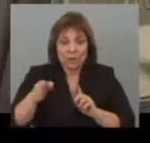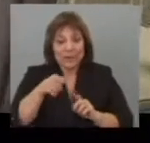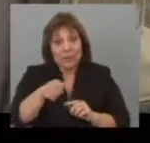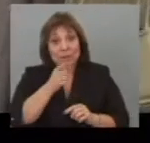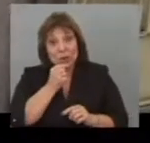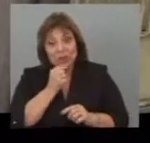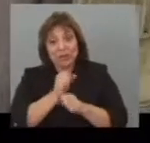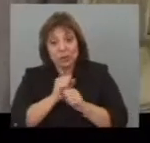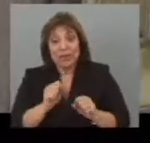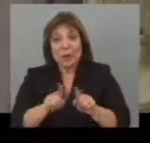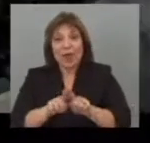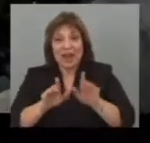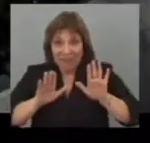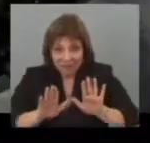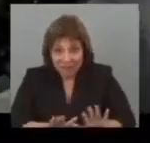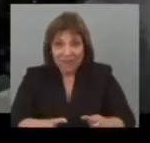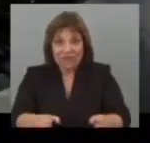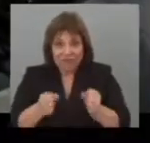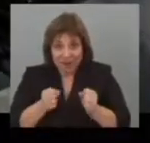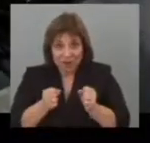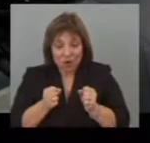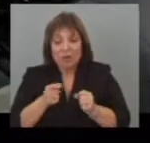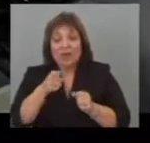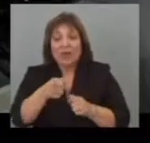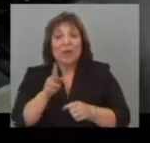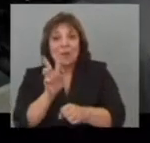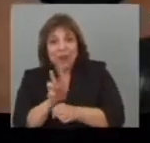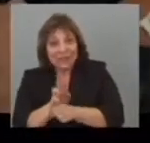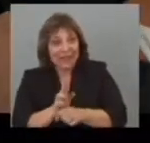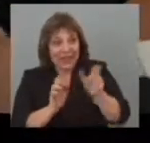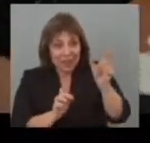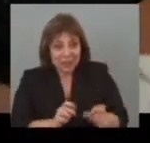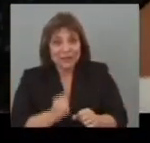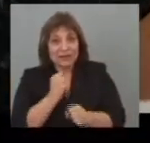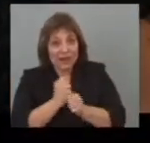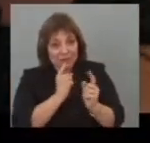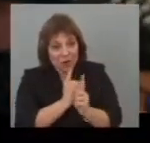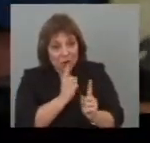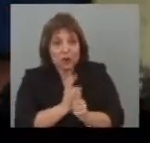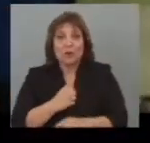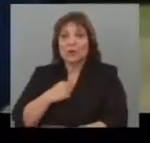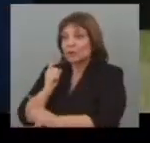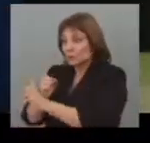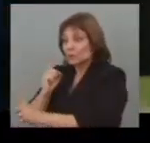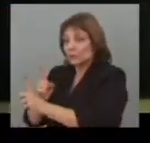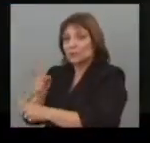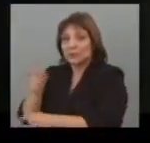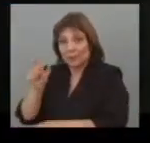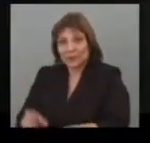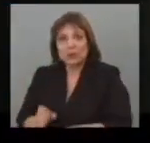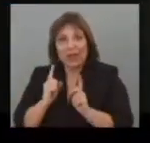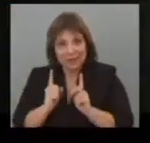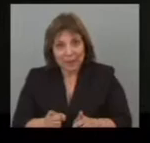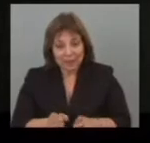que permite hacer un alto en la situación de agresión, proteger a la víctima y realizar un trabajo con ella y con el agresor. Si bien